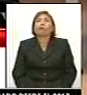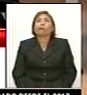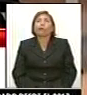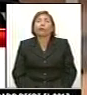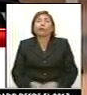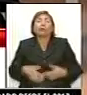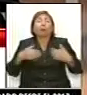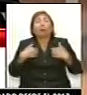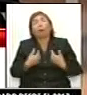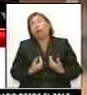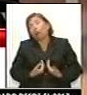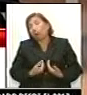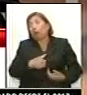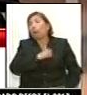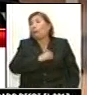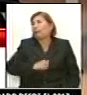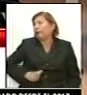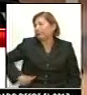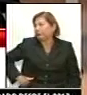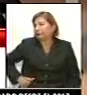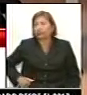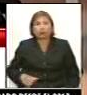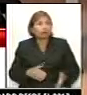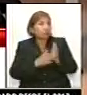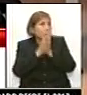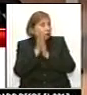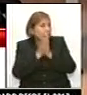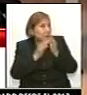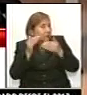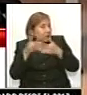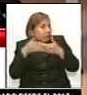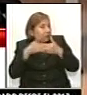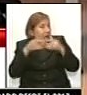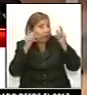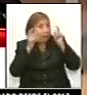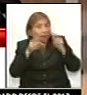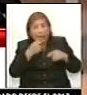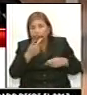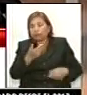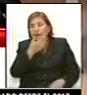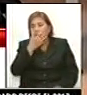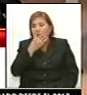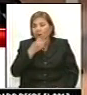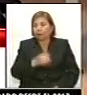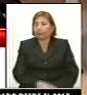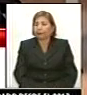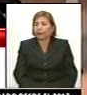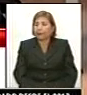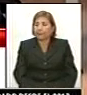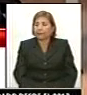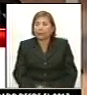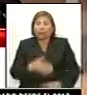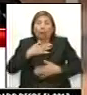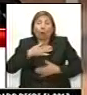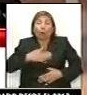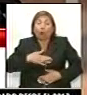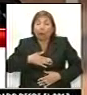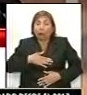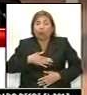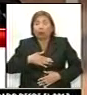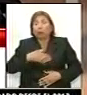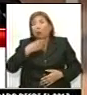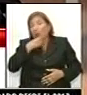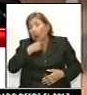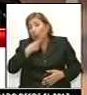la pereza, y de la pereza a la lujuria solo hay un paso. Entonces el cuerpo de verdad